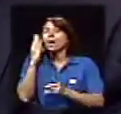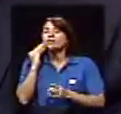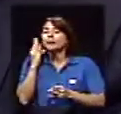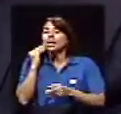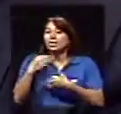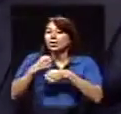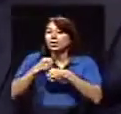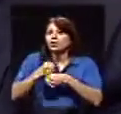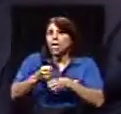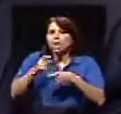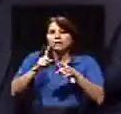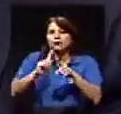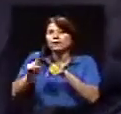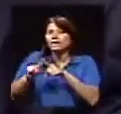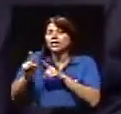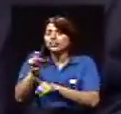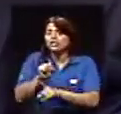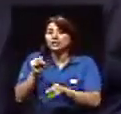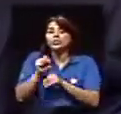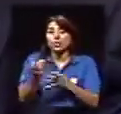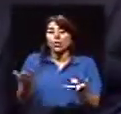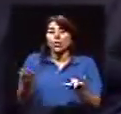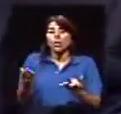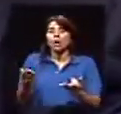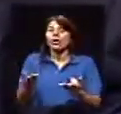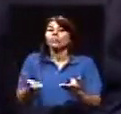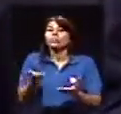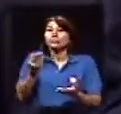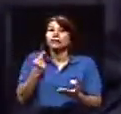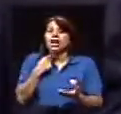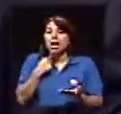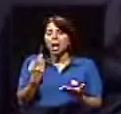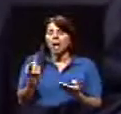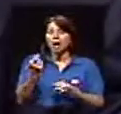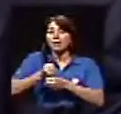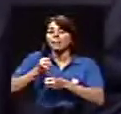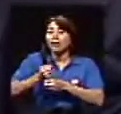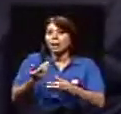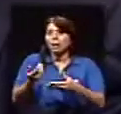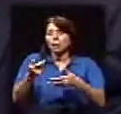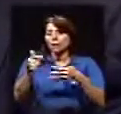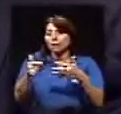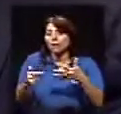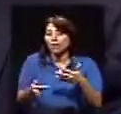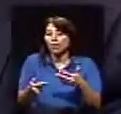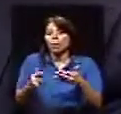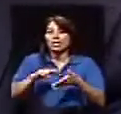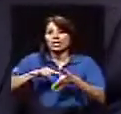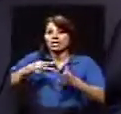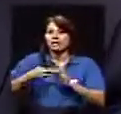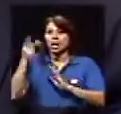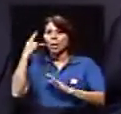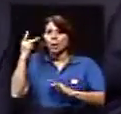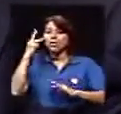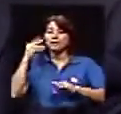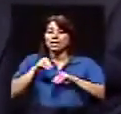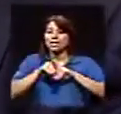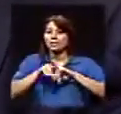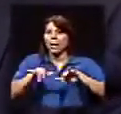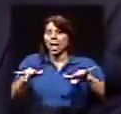en temas de inflación, cuando se ha hecho B, qué ha significado eso en empleo o desempleo, qué ha significado una política